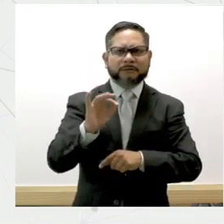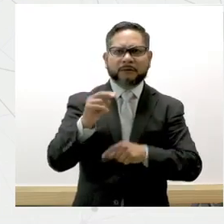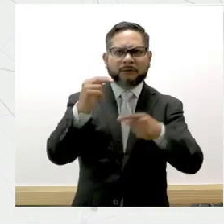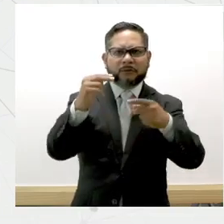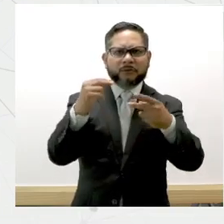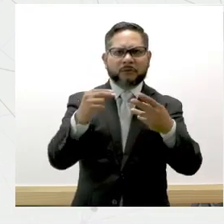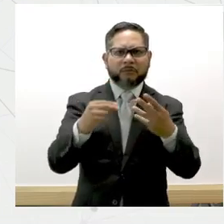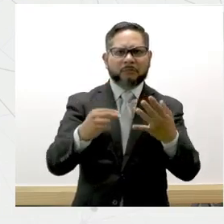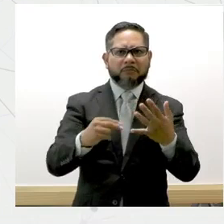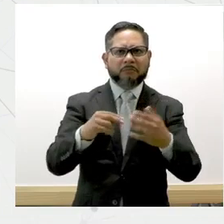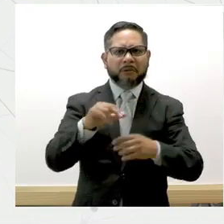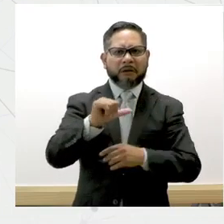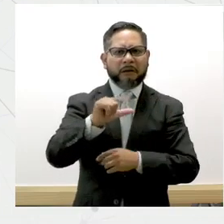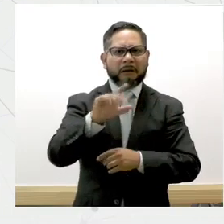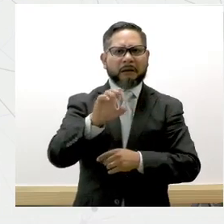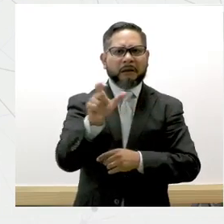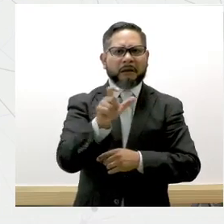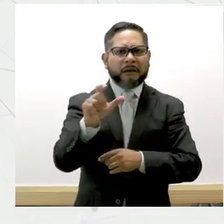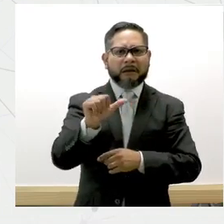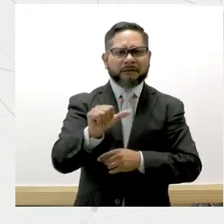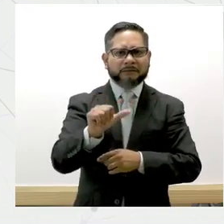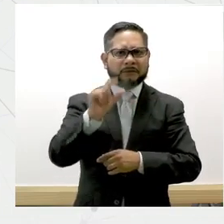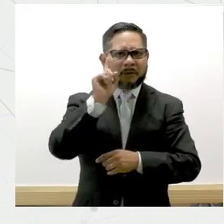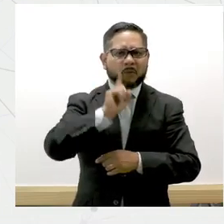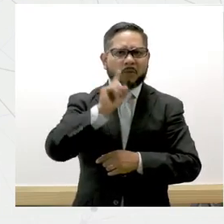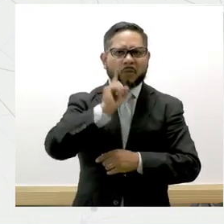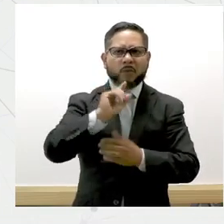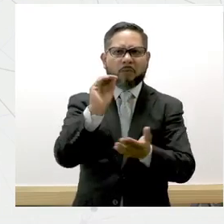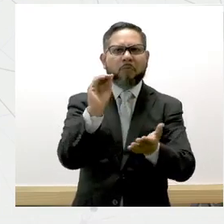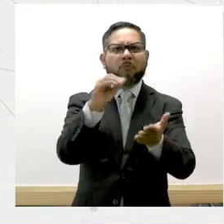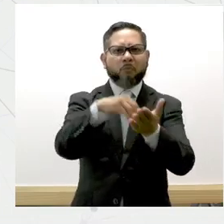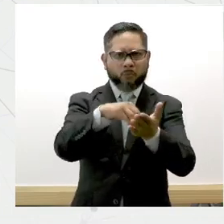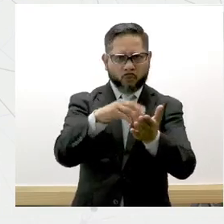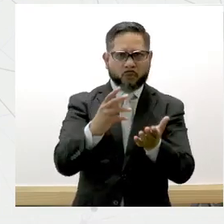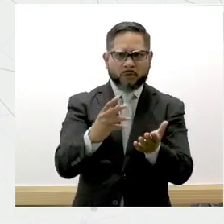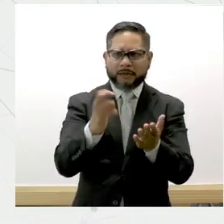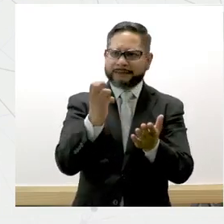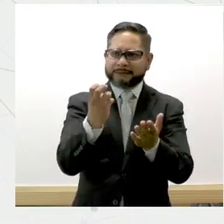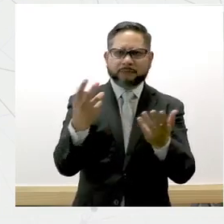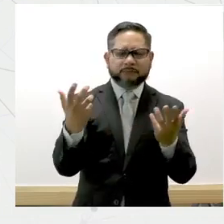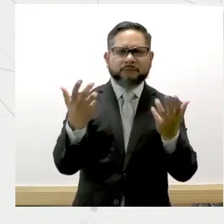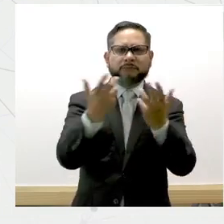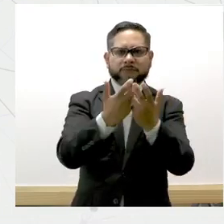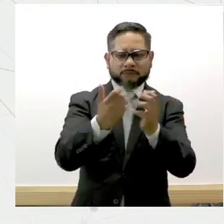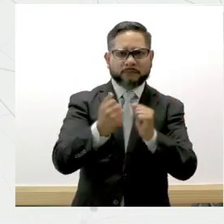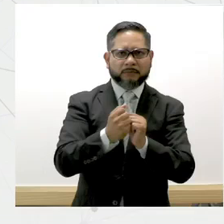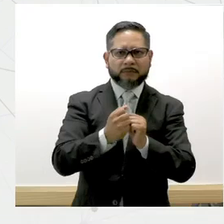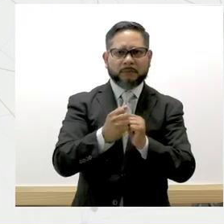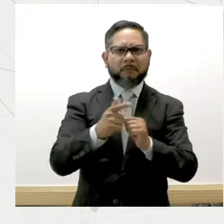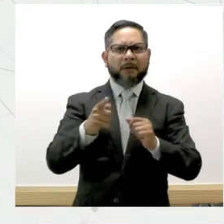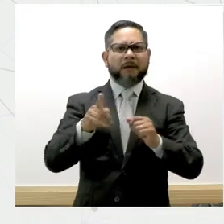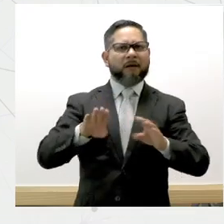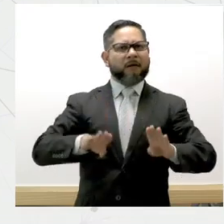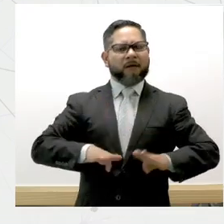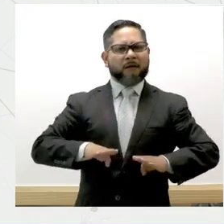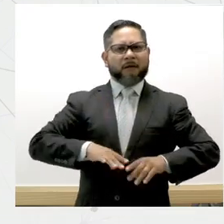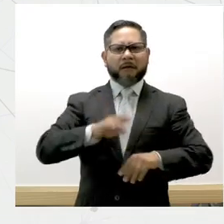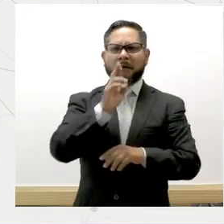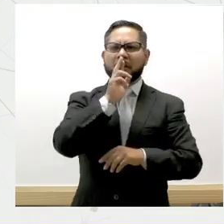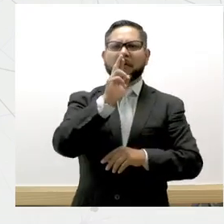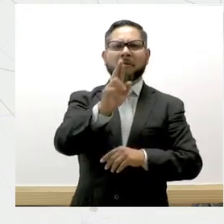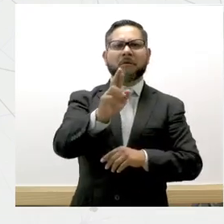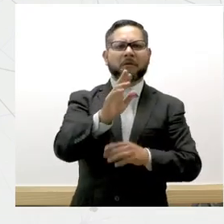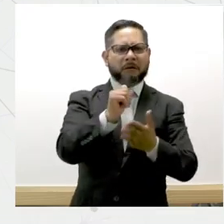Alexa, Ali. Esto no es casualidad tampoco, ¿no? Seguimos vinculando ese carácter de responder, de prestar